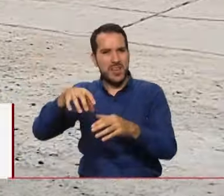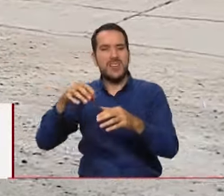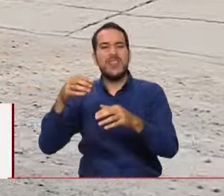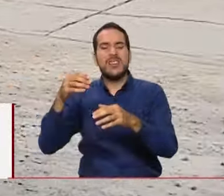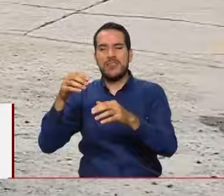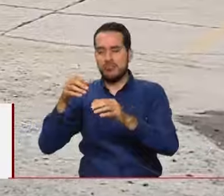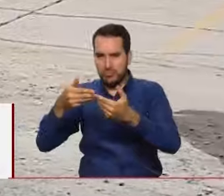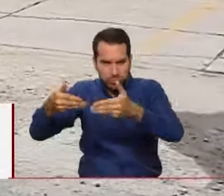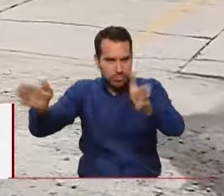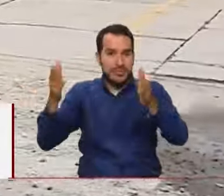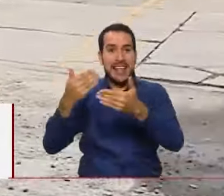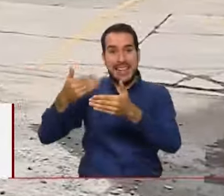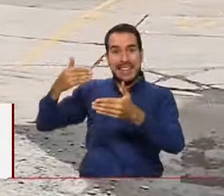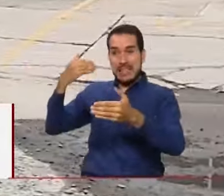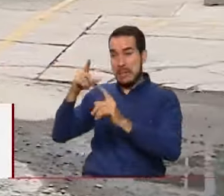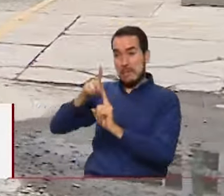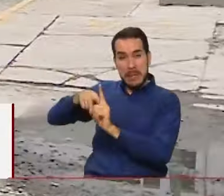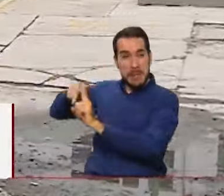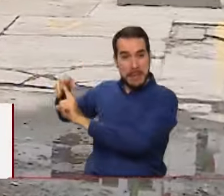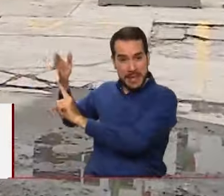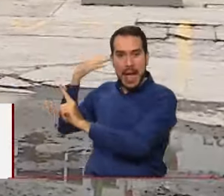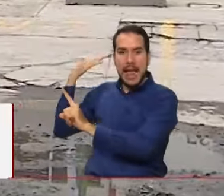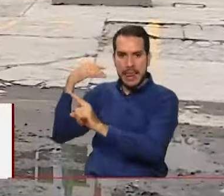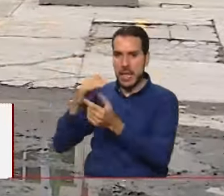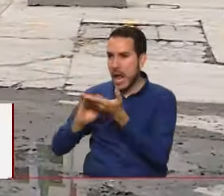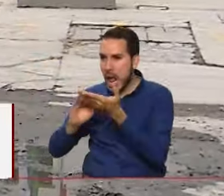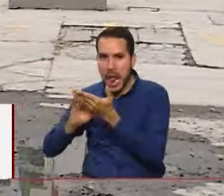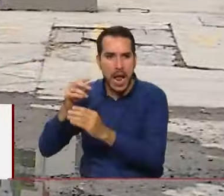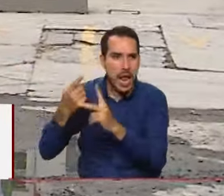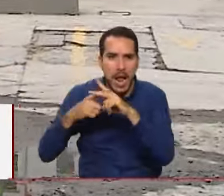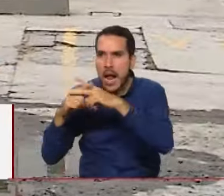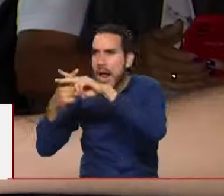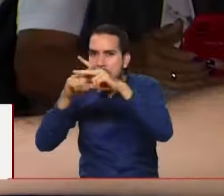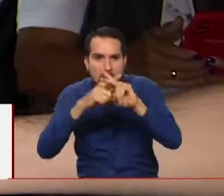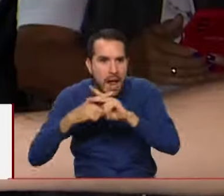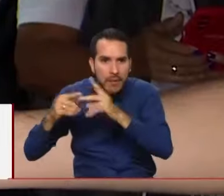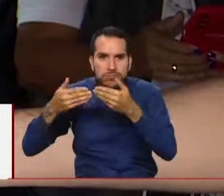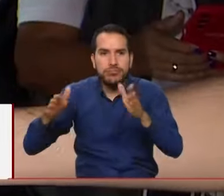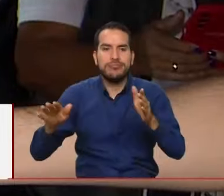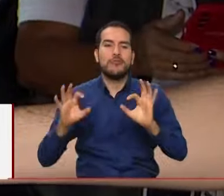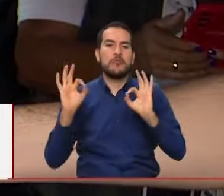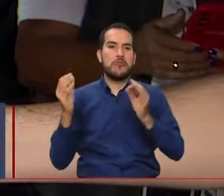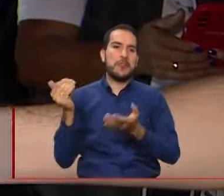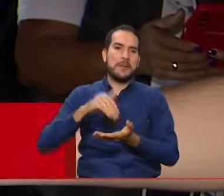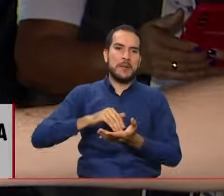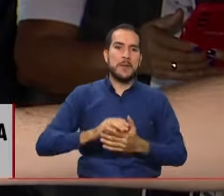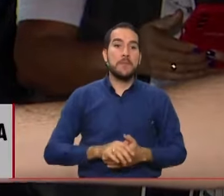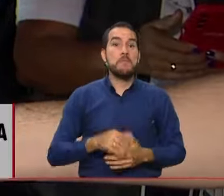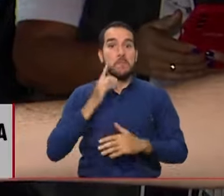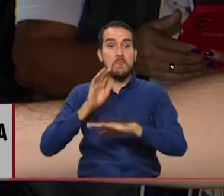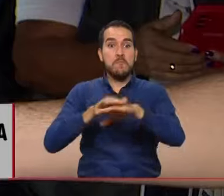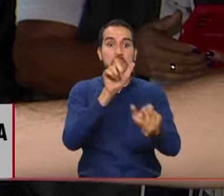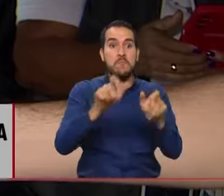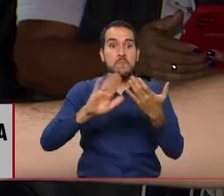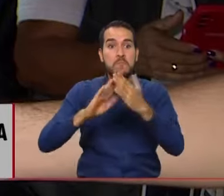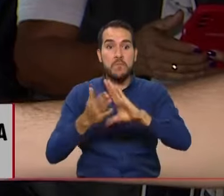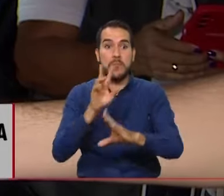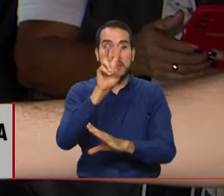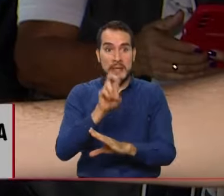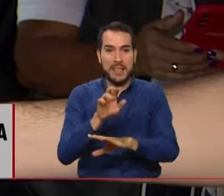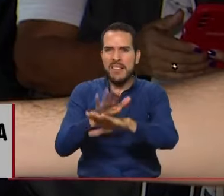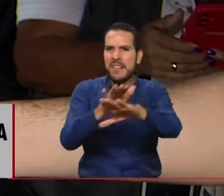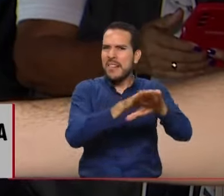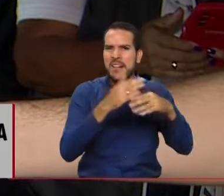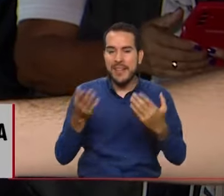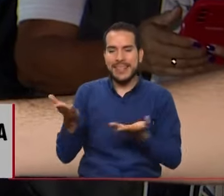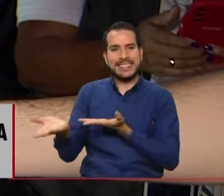reparación y adecuación estamos entregando una muy buena noticia a toda la comuna s es la entrega nuevamente al servicio de